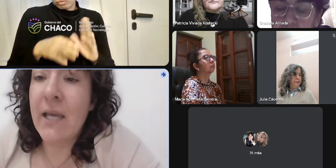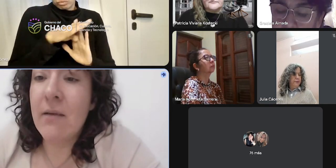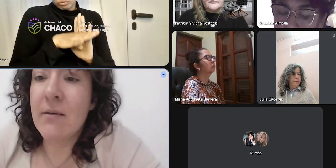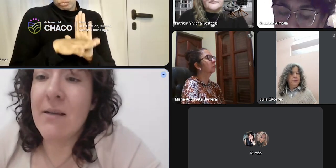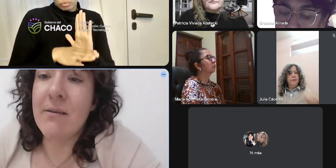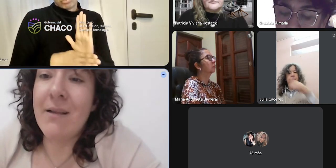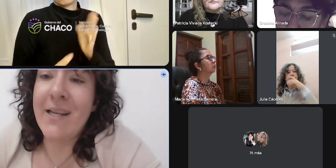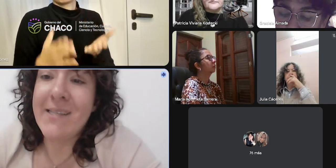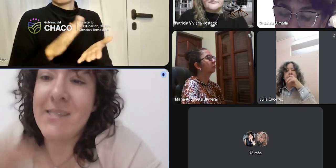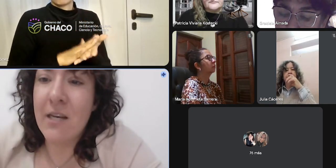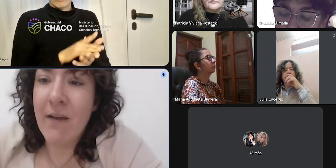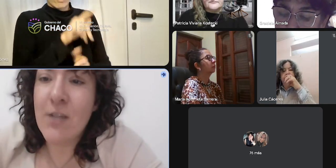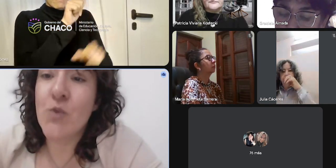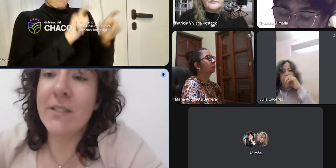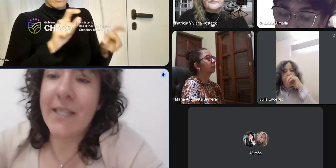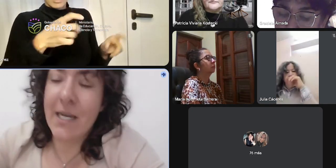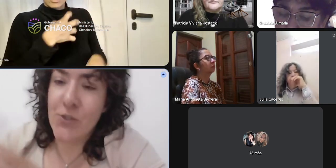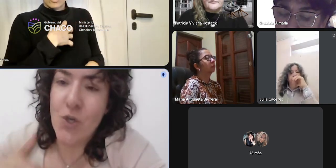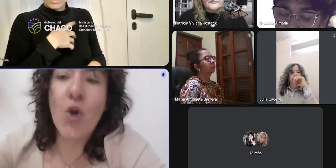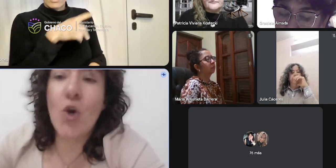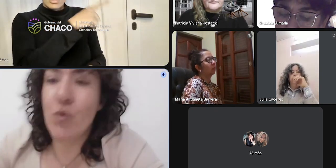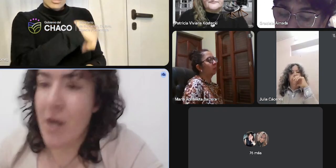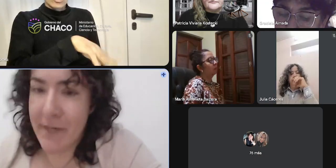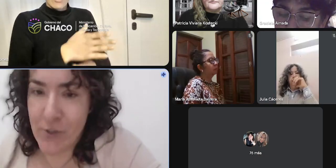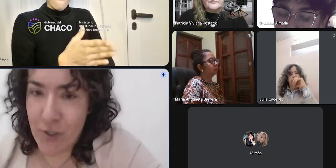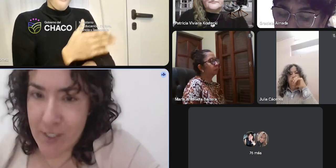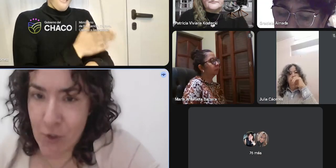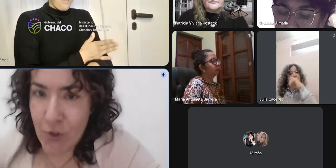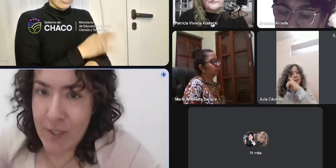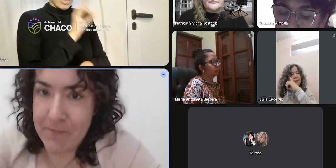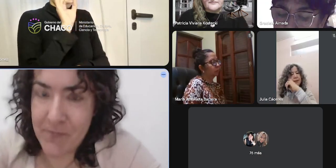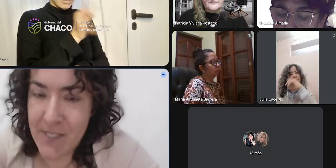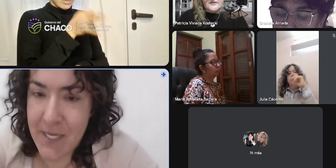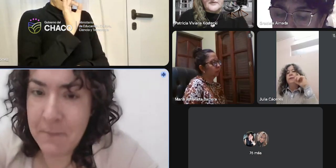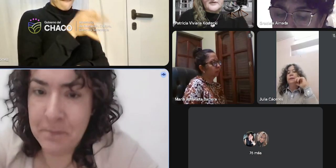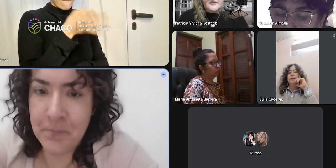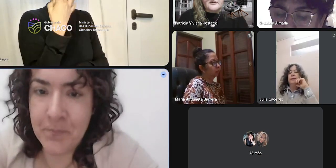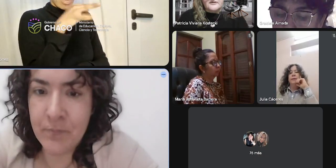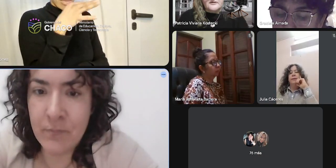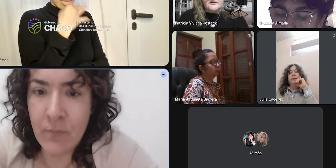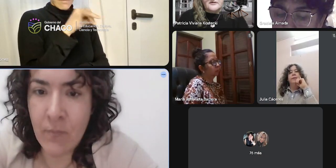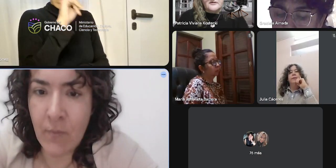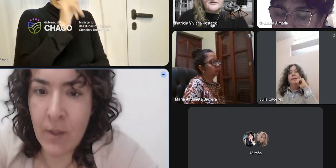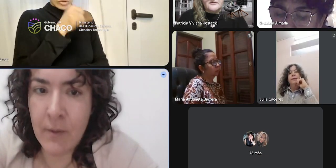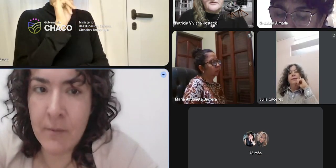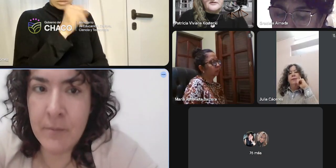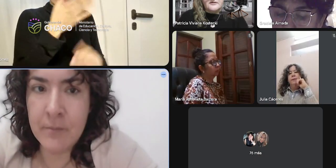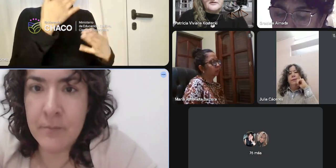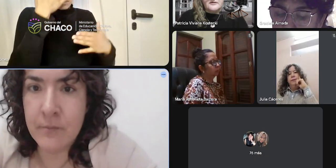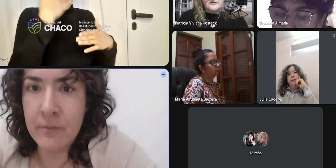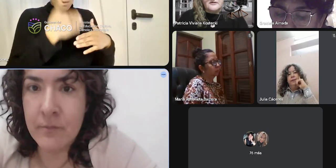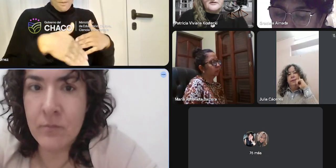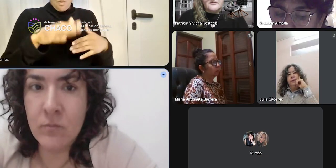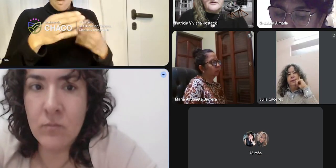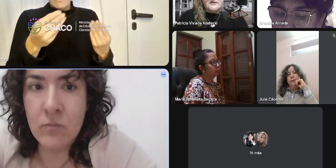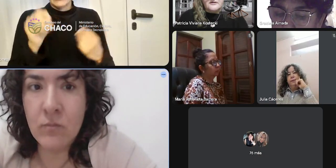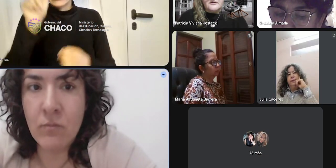para que les sirva su interacción con una persona sorda, ¿sí?